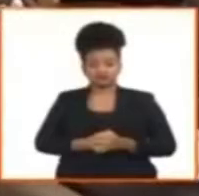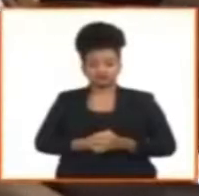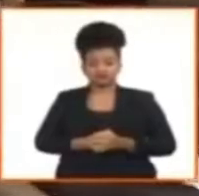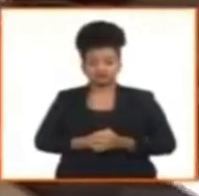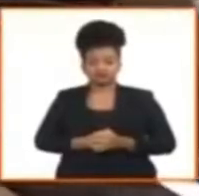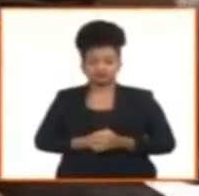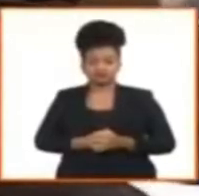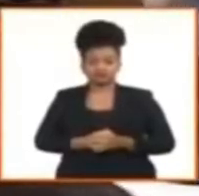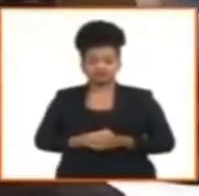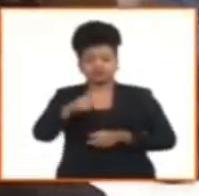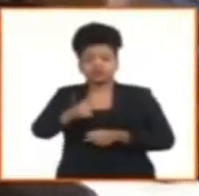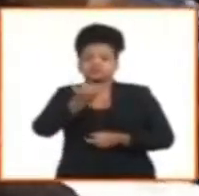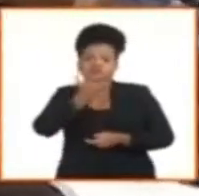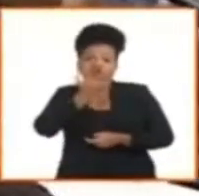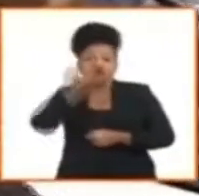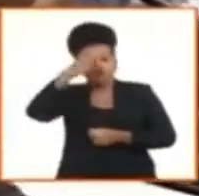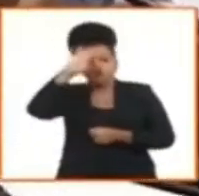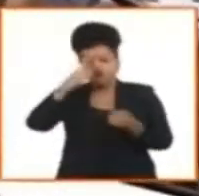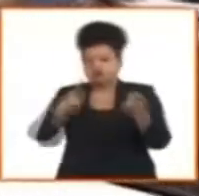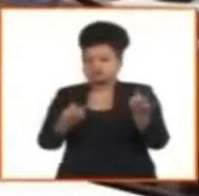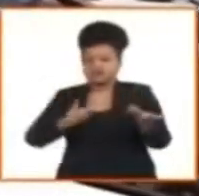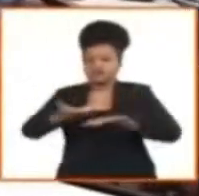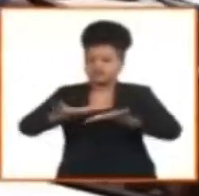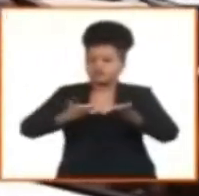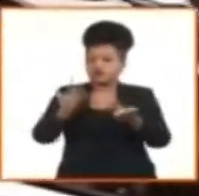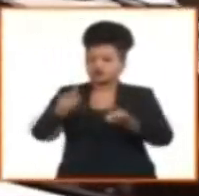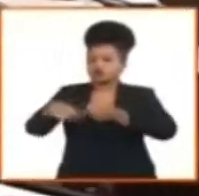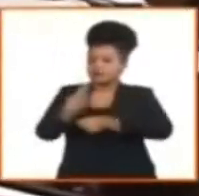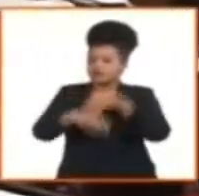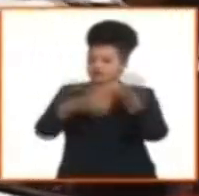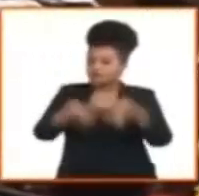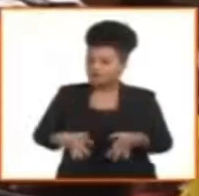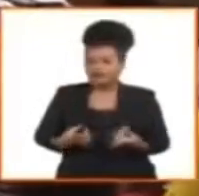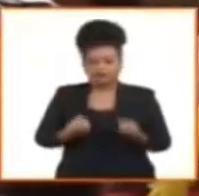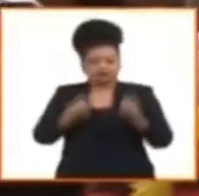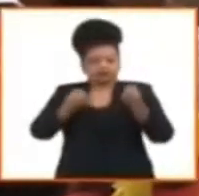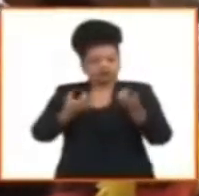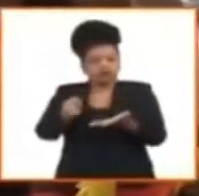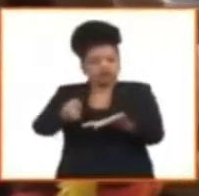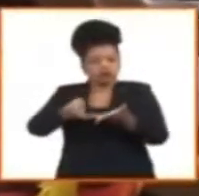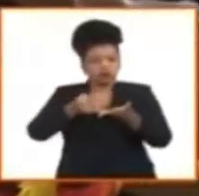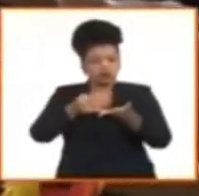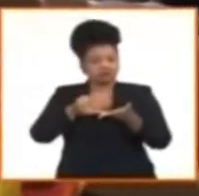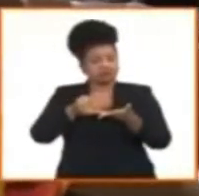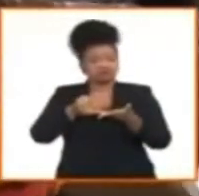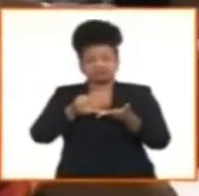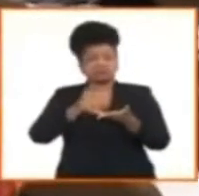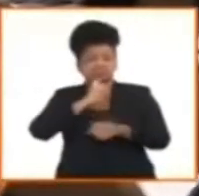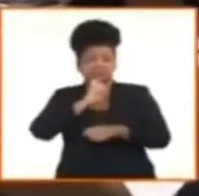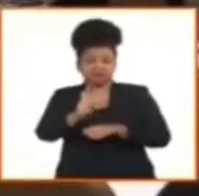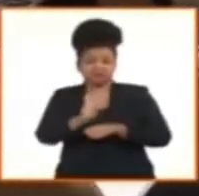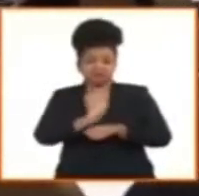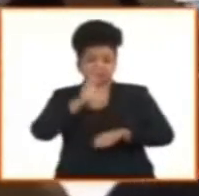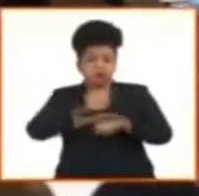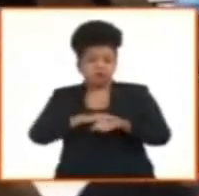el comercio exterior cubano, el acceso a financiamiento, el encarecimiento de las importaciones y la capacidad de atraer